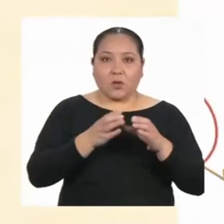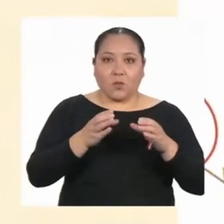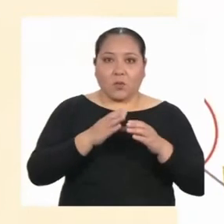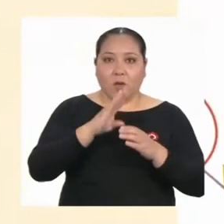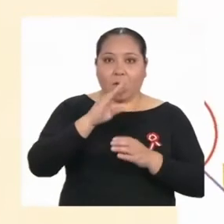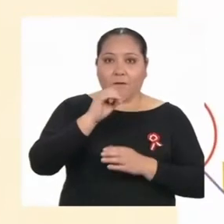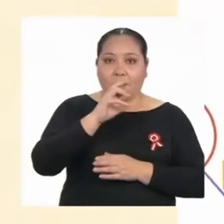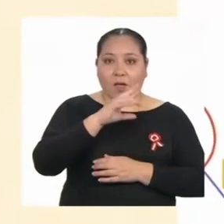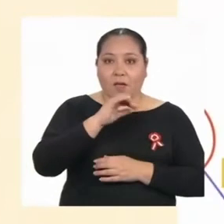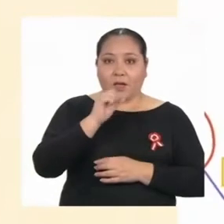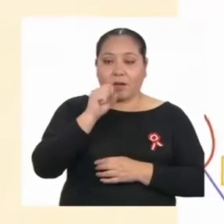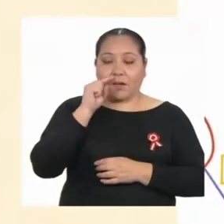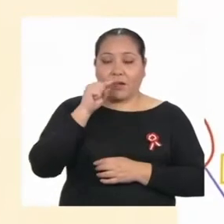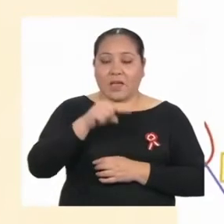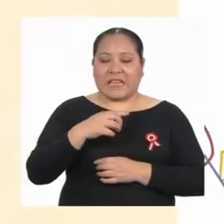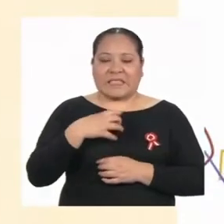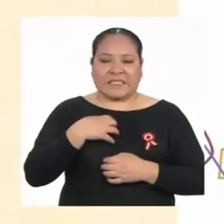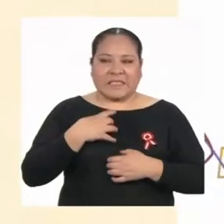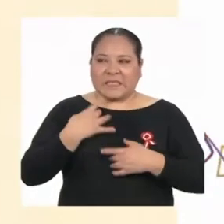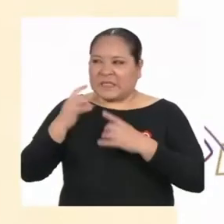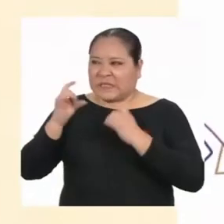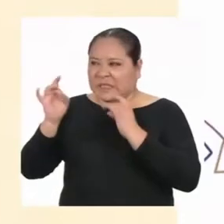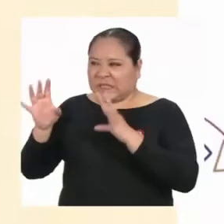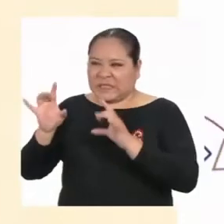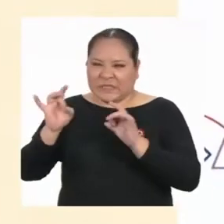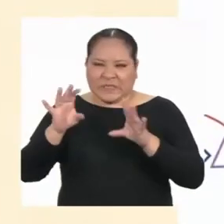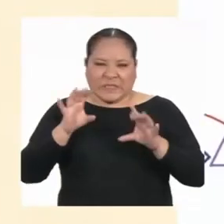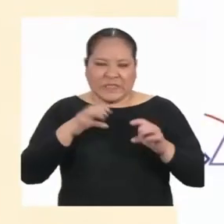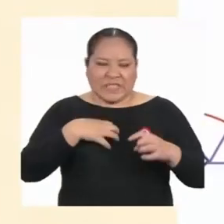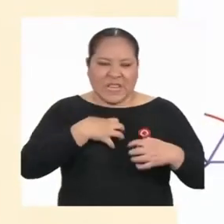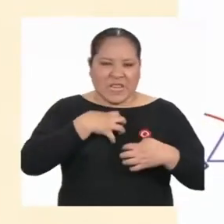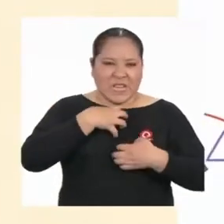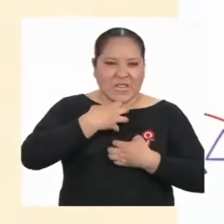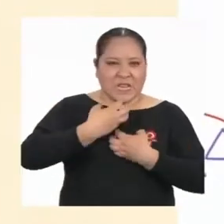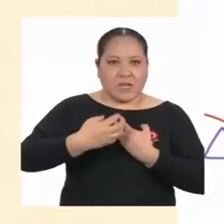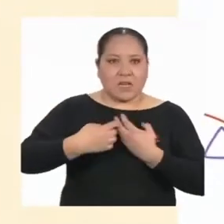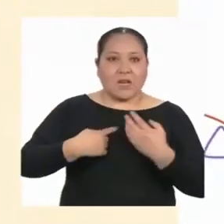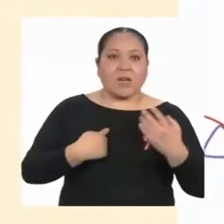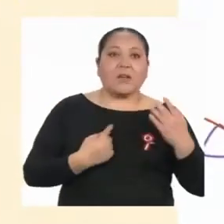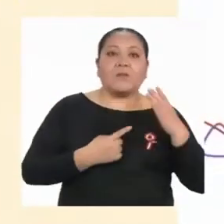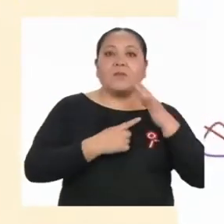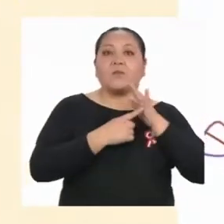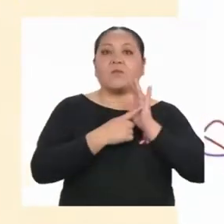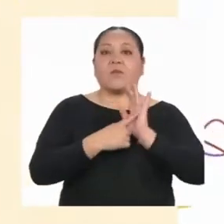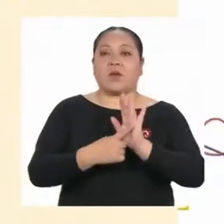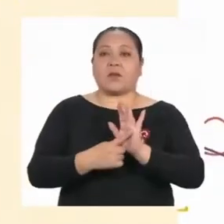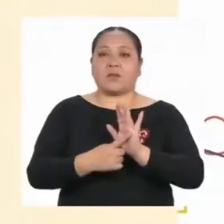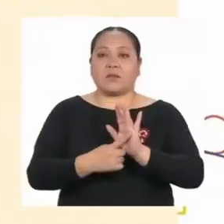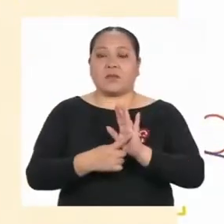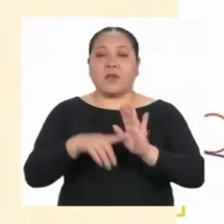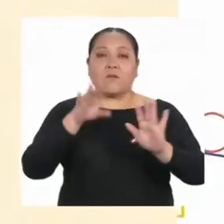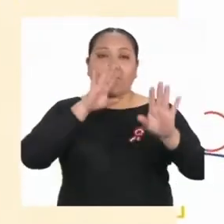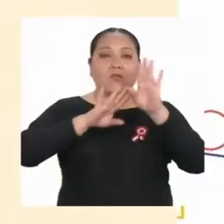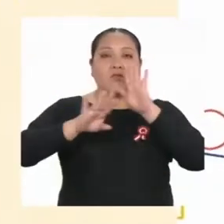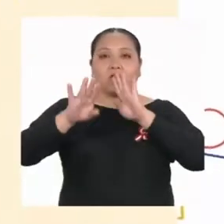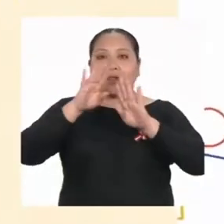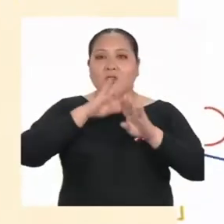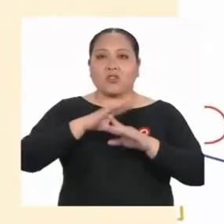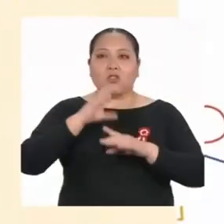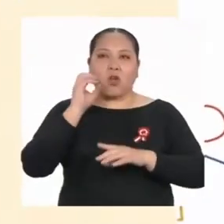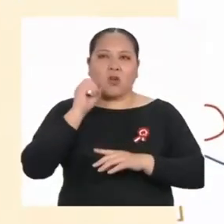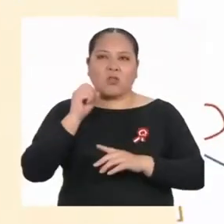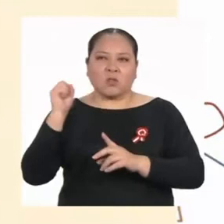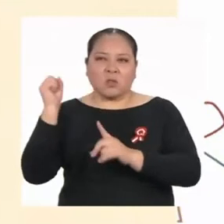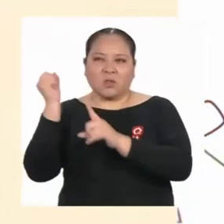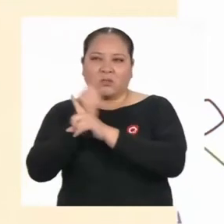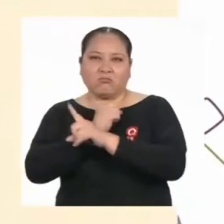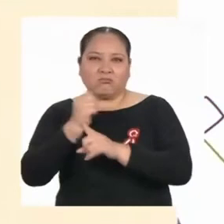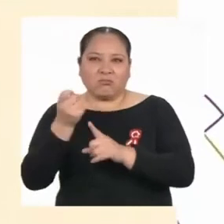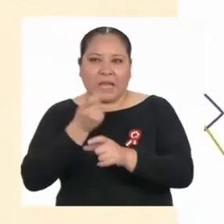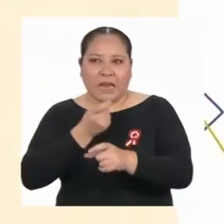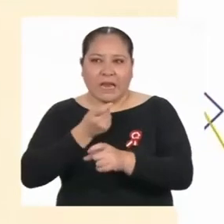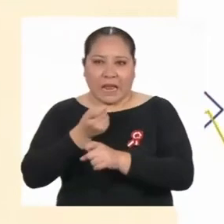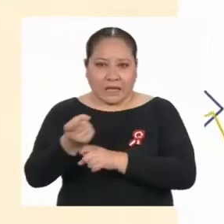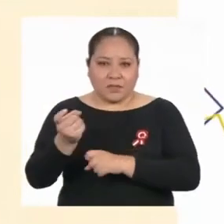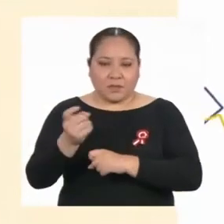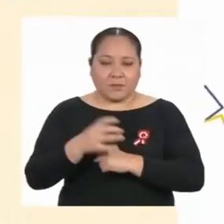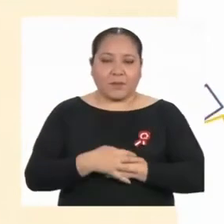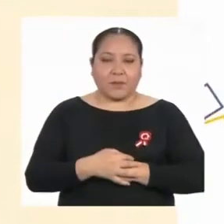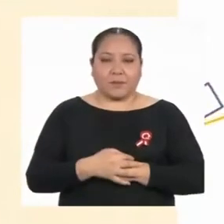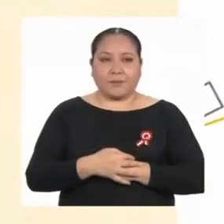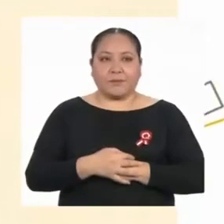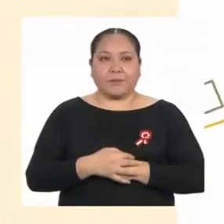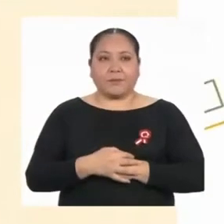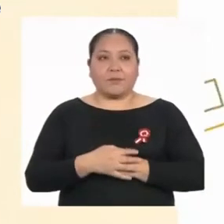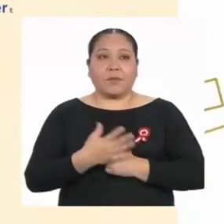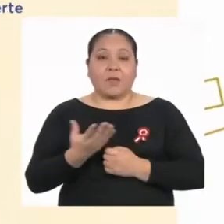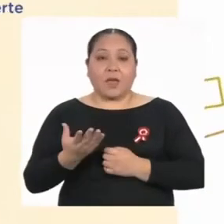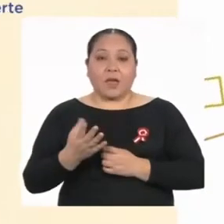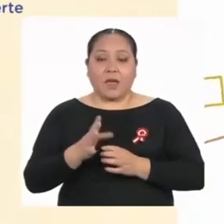dar rienda suelta a sus odios, resentimientos, frustraciones y deseo de venganza. Entonces la tribuna